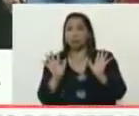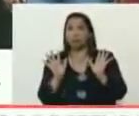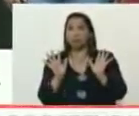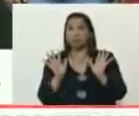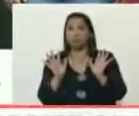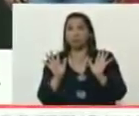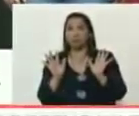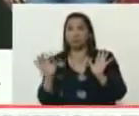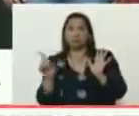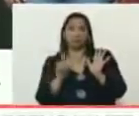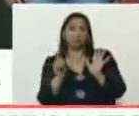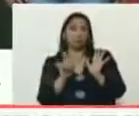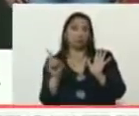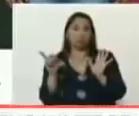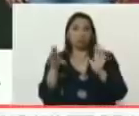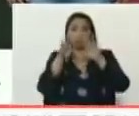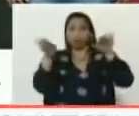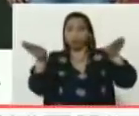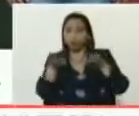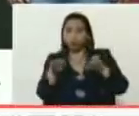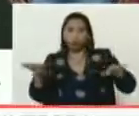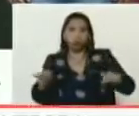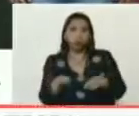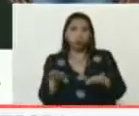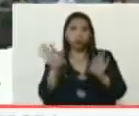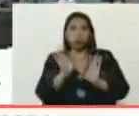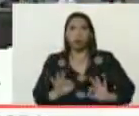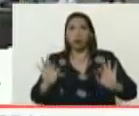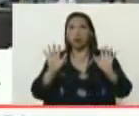Que no va a haber Navidades.